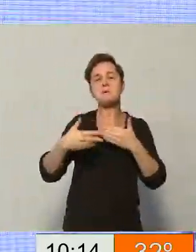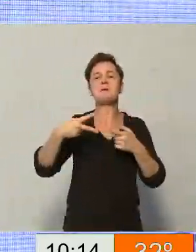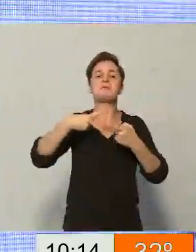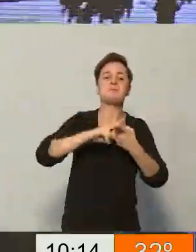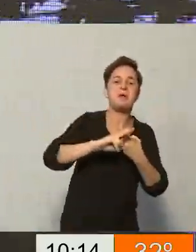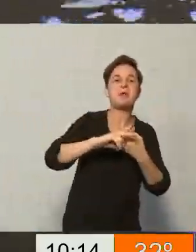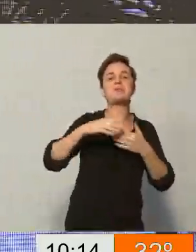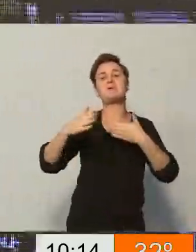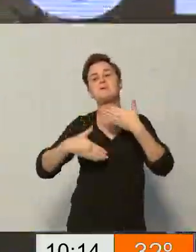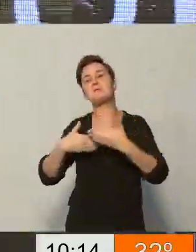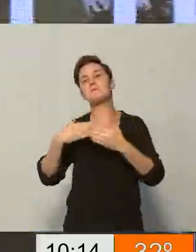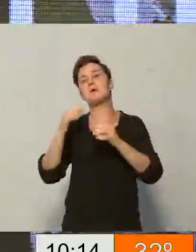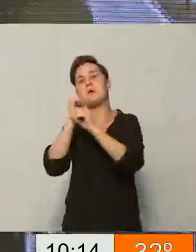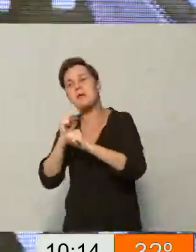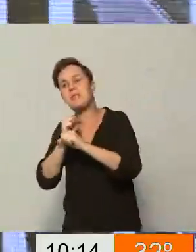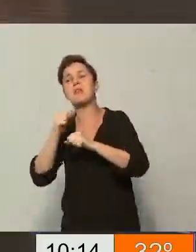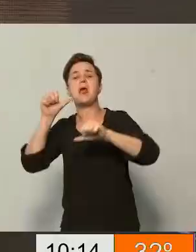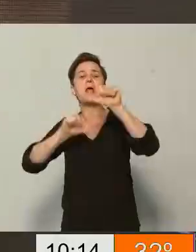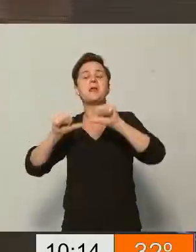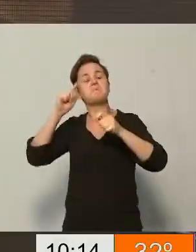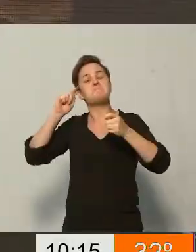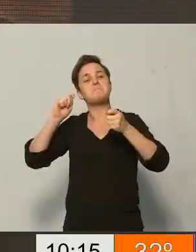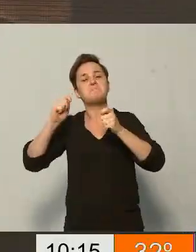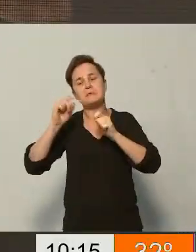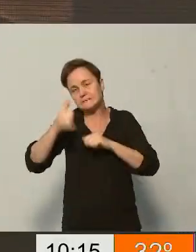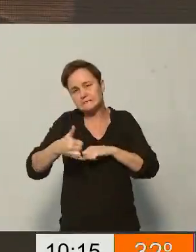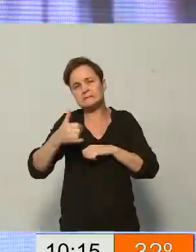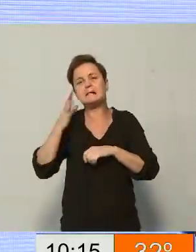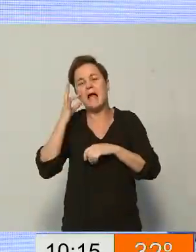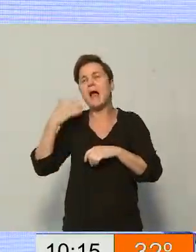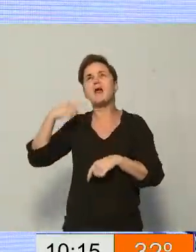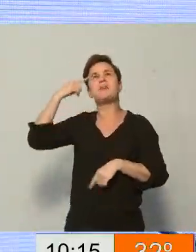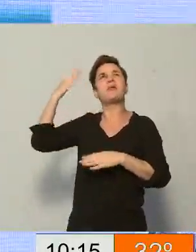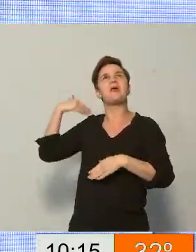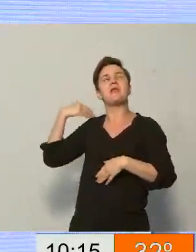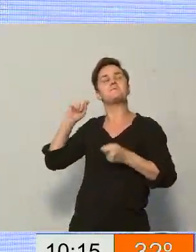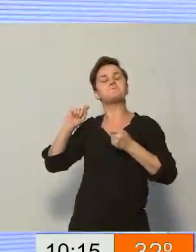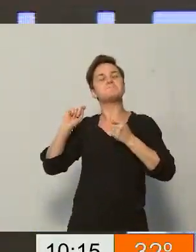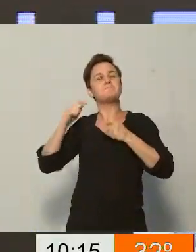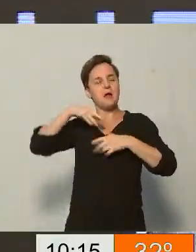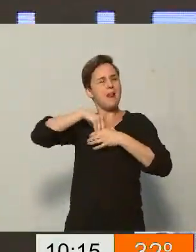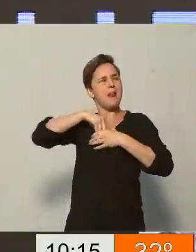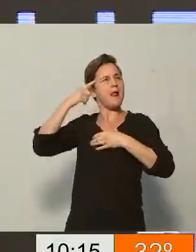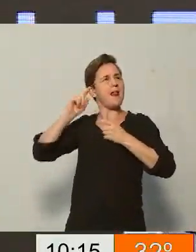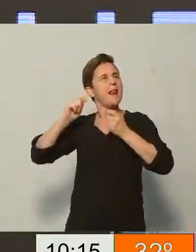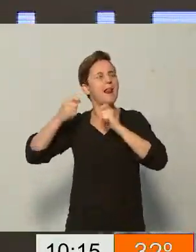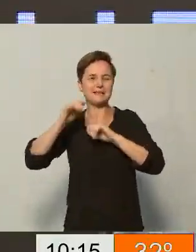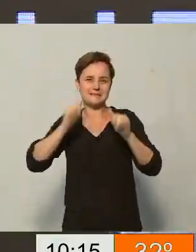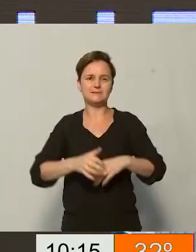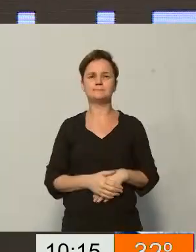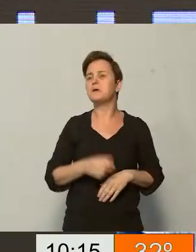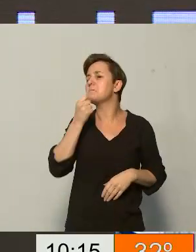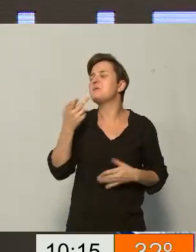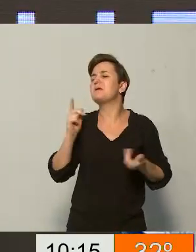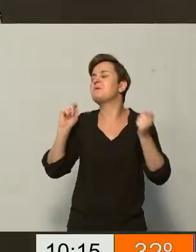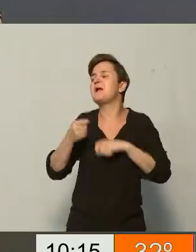técnico, después ingeniería química y demás, fue cambiando sin dudas de aquella idea que yo tenía que era mi profesión. Como por ejemplo,